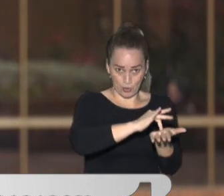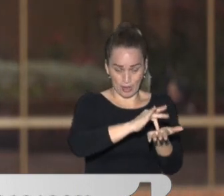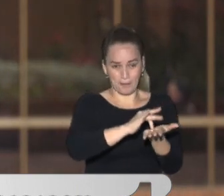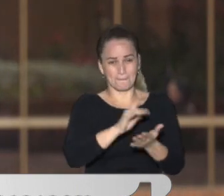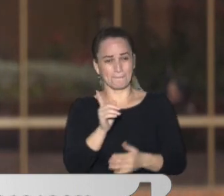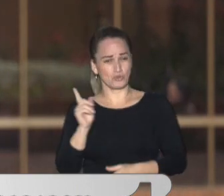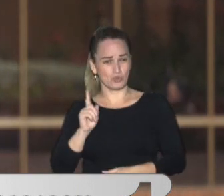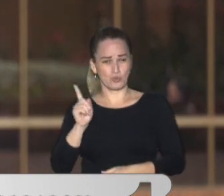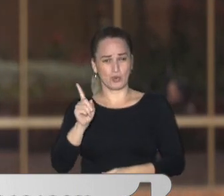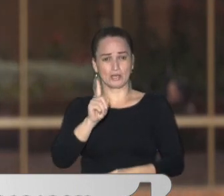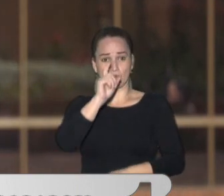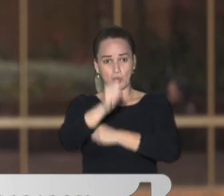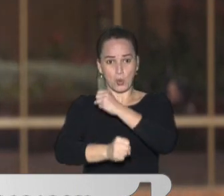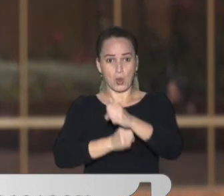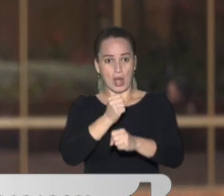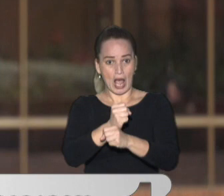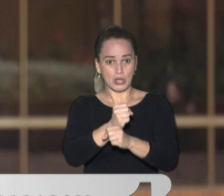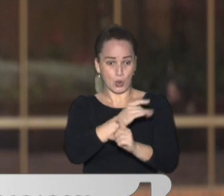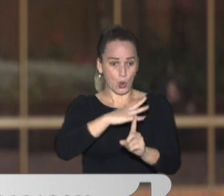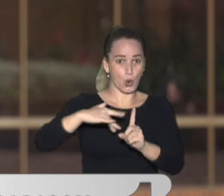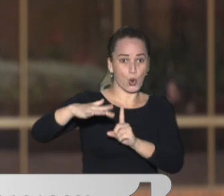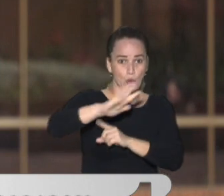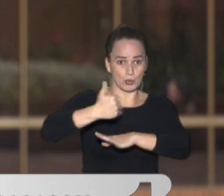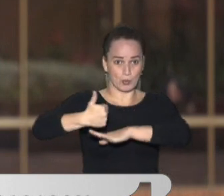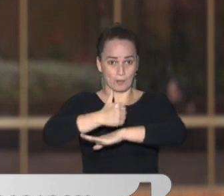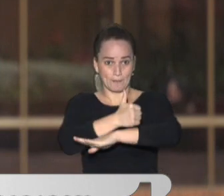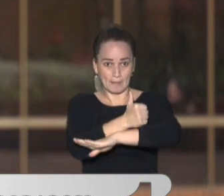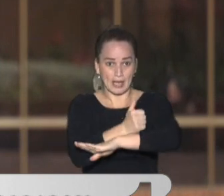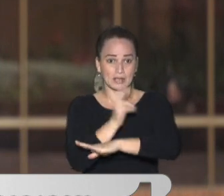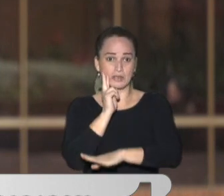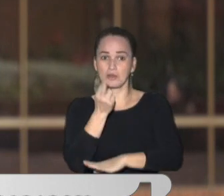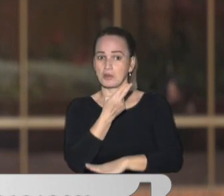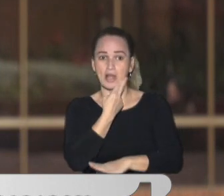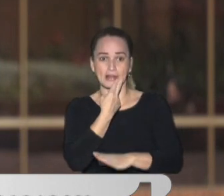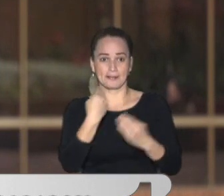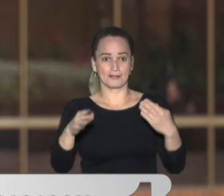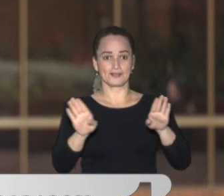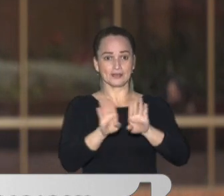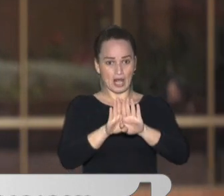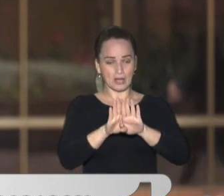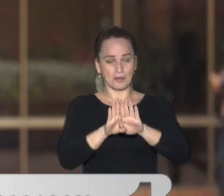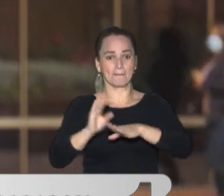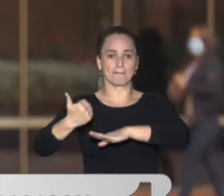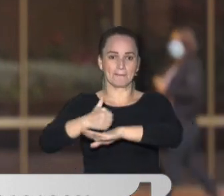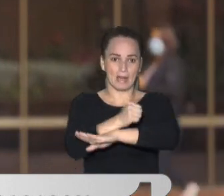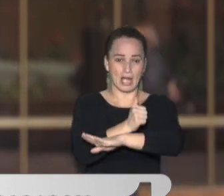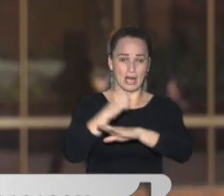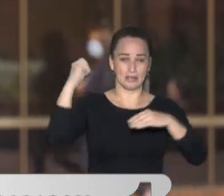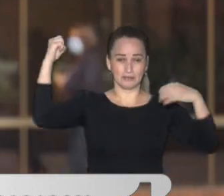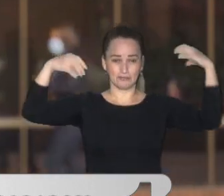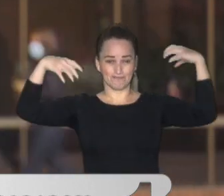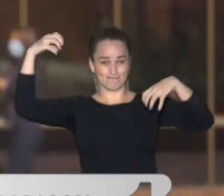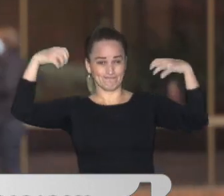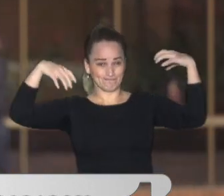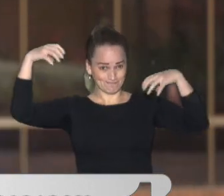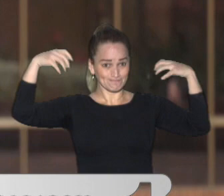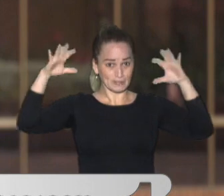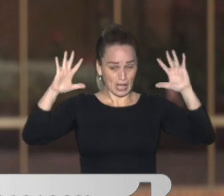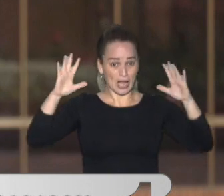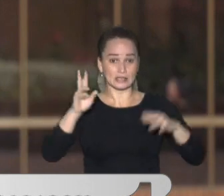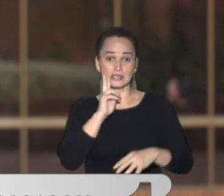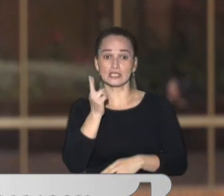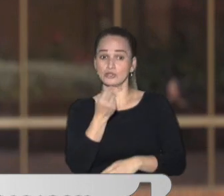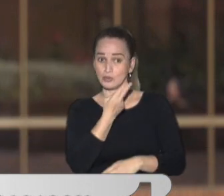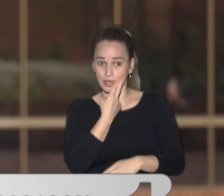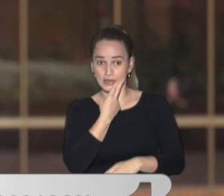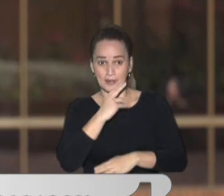un año los que este gremio le ha tocado estar inactivo debido a que los bares, discotecas, incluso esos gastrobares,